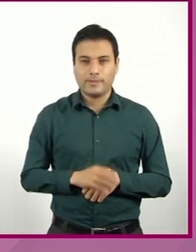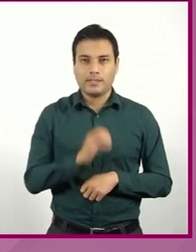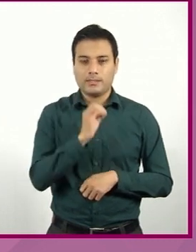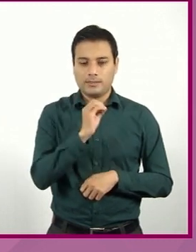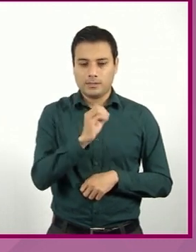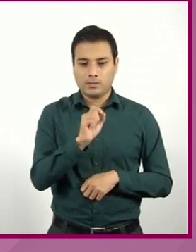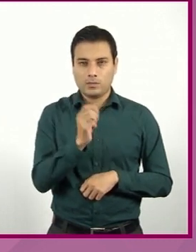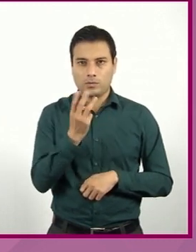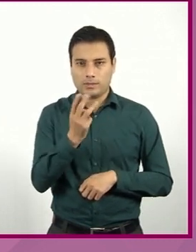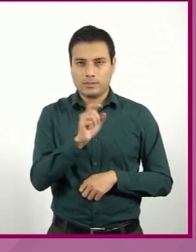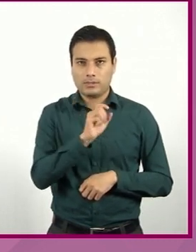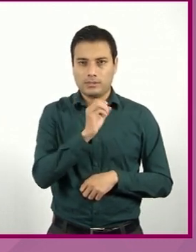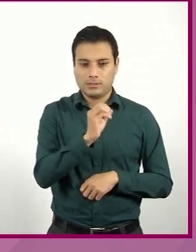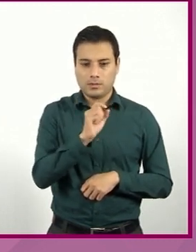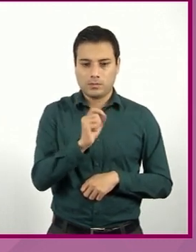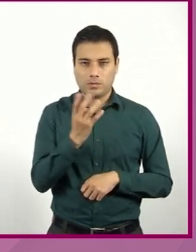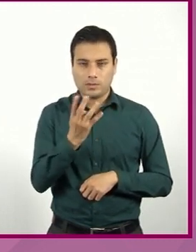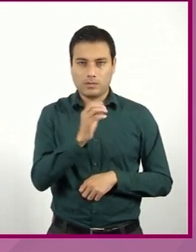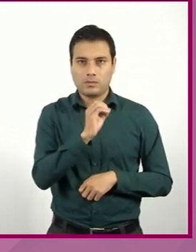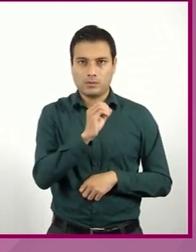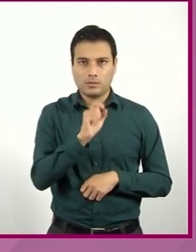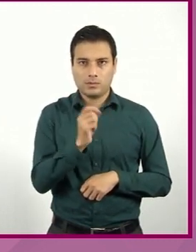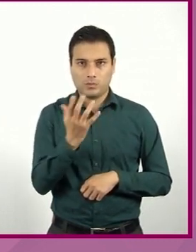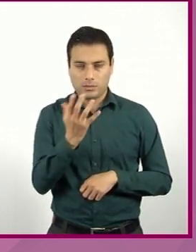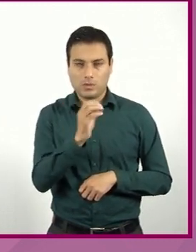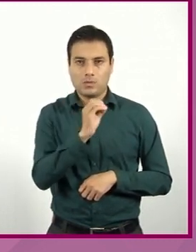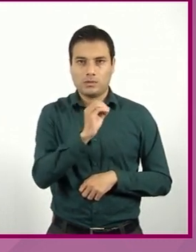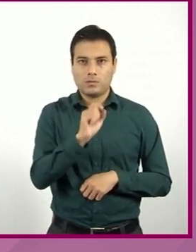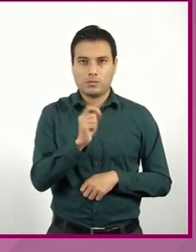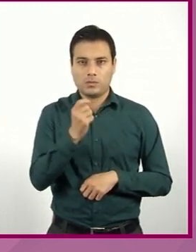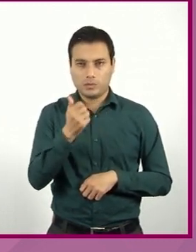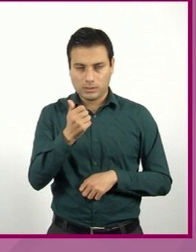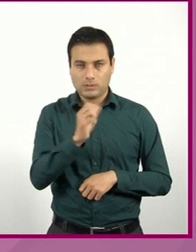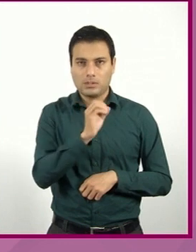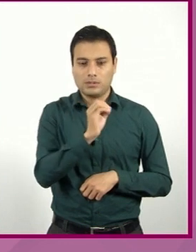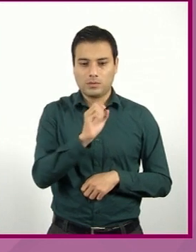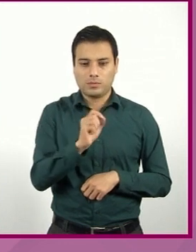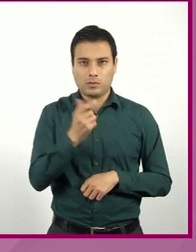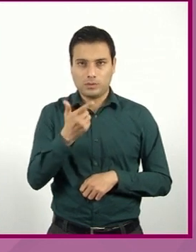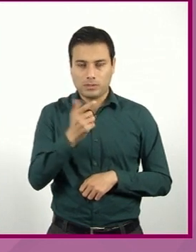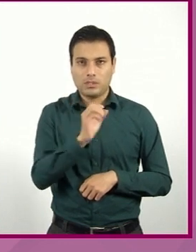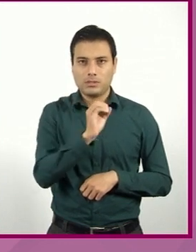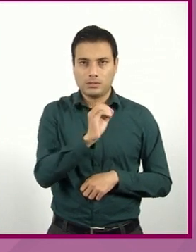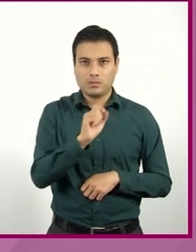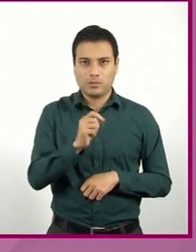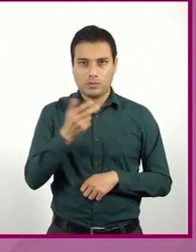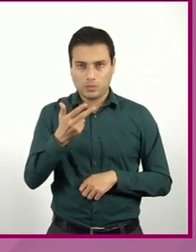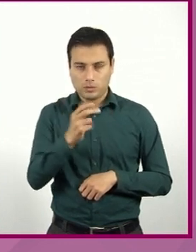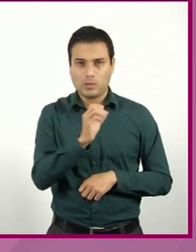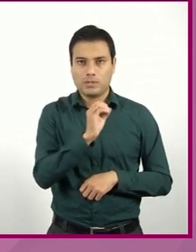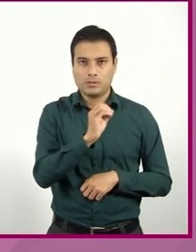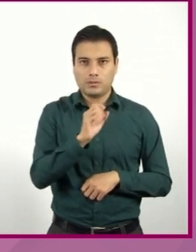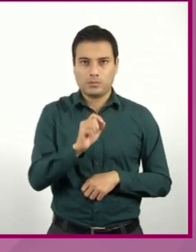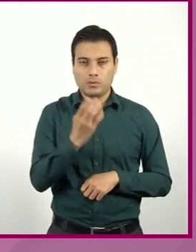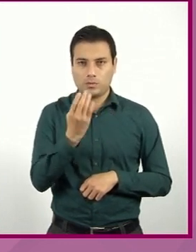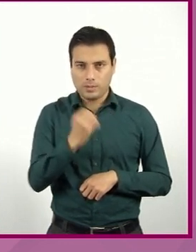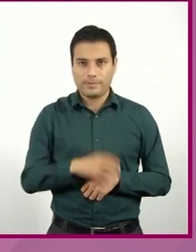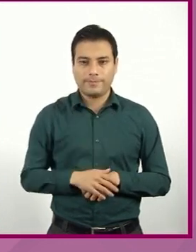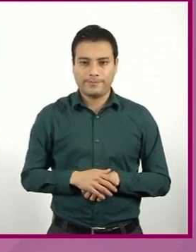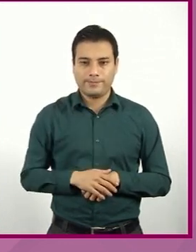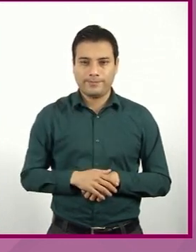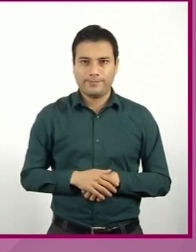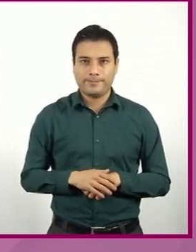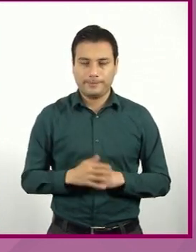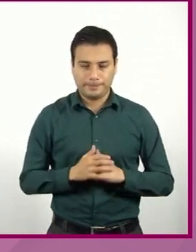4 décimos, 5 décimos, 6 décimos, 7 décimos, 8 décimos y